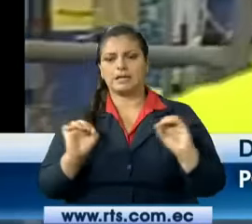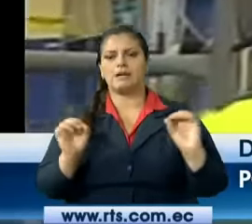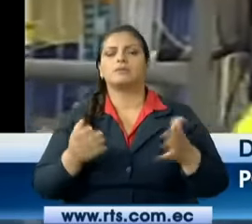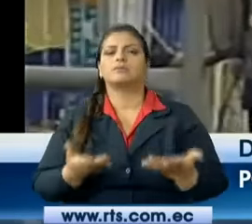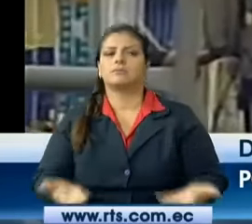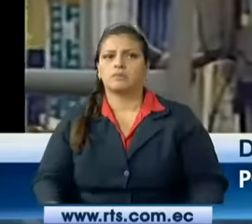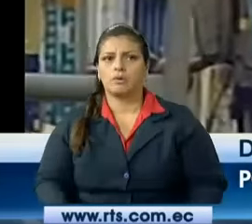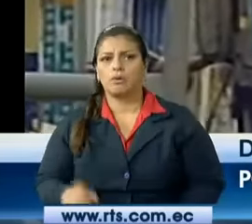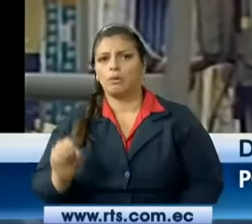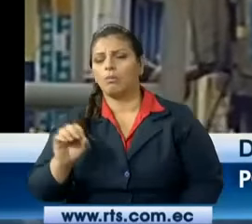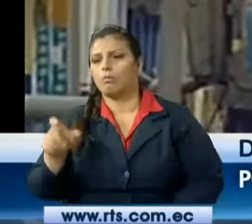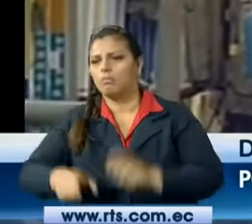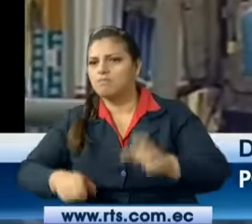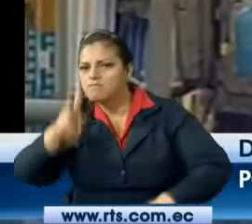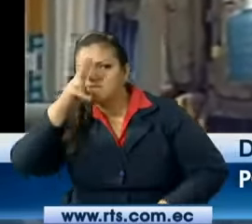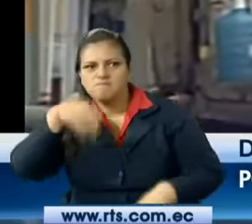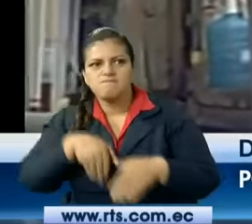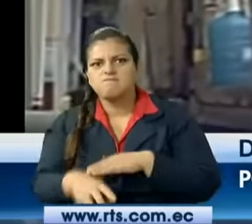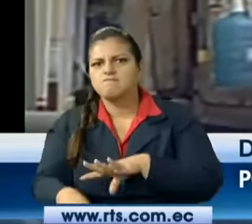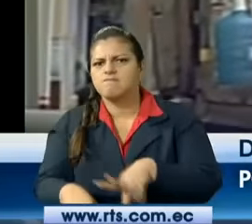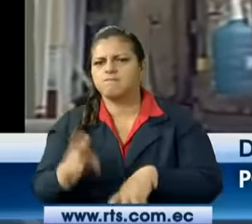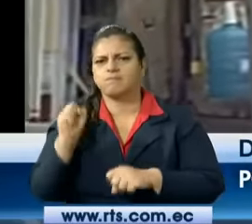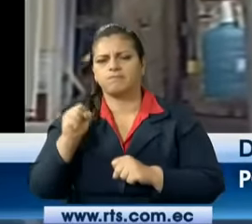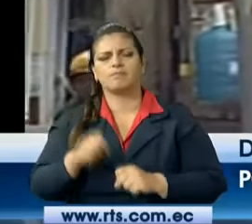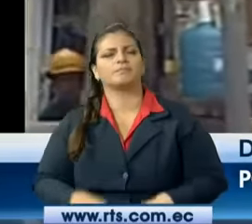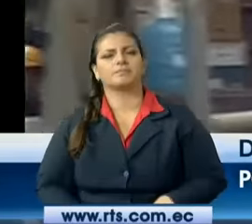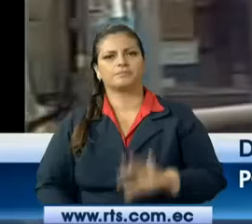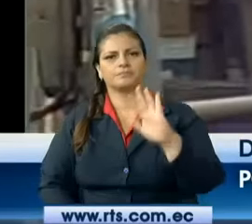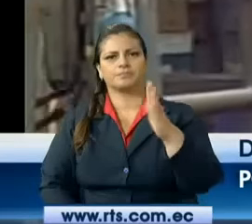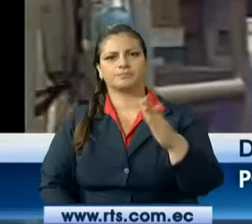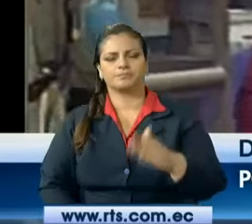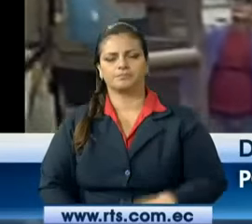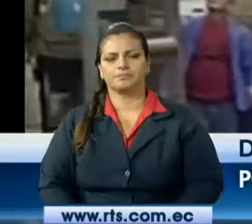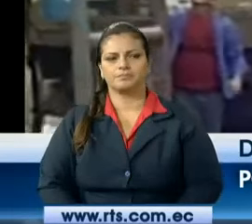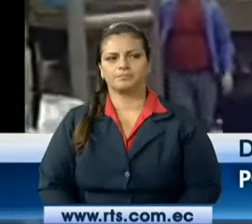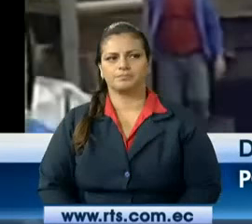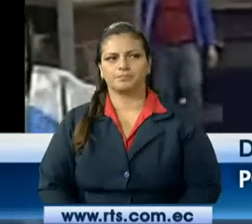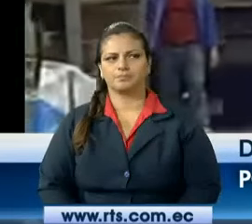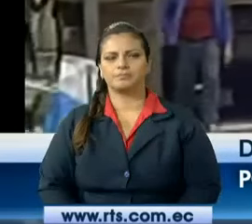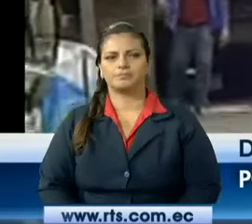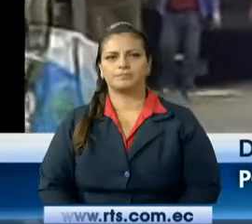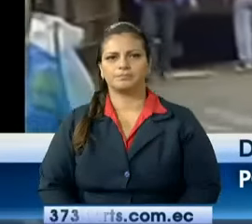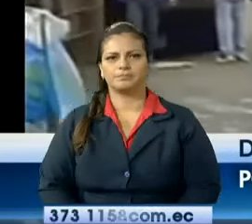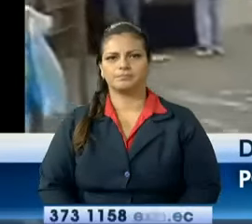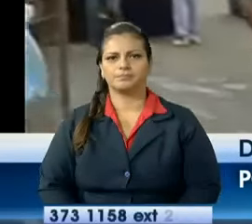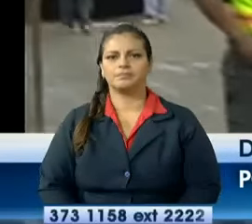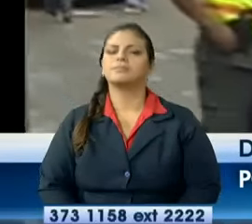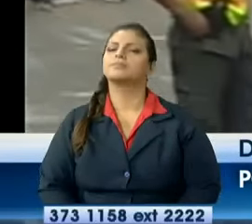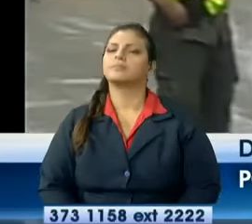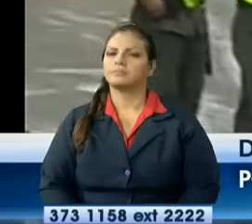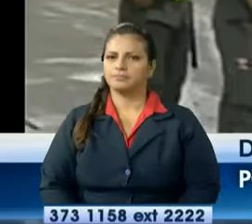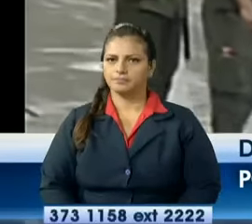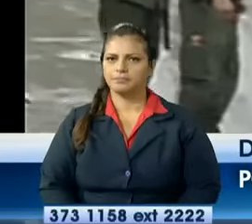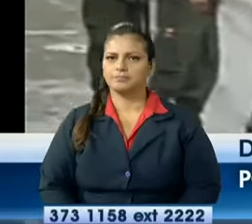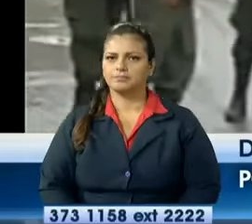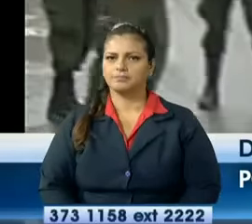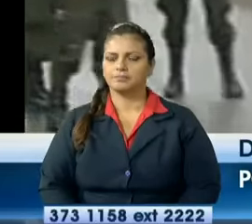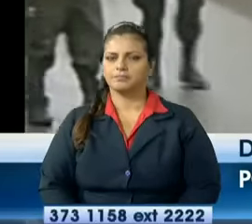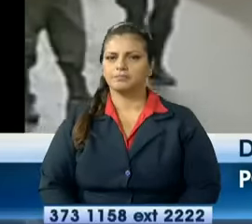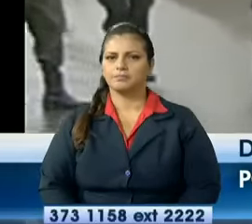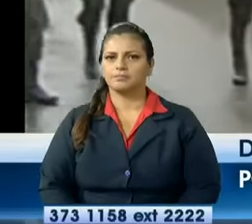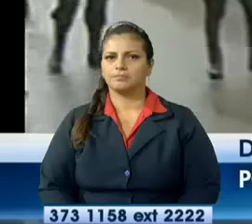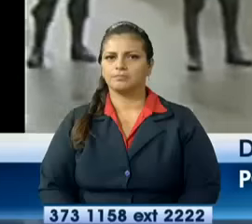llevarse su mercadería, sus pertenencias. Eso es lo que estamos observando en estos instantes, como ya los camiones han logrado ingresar.